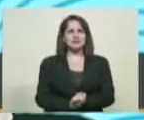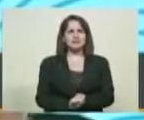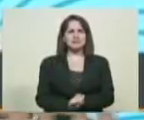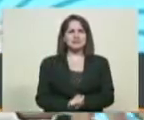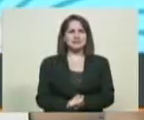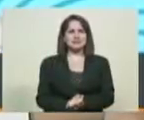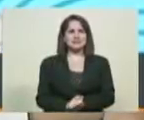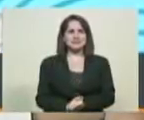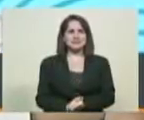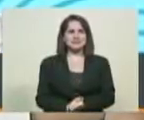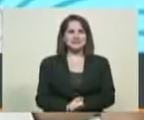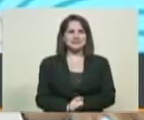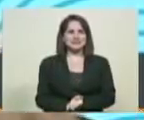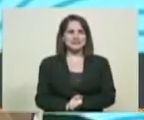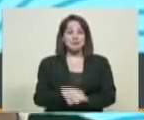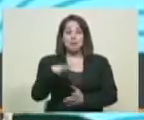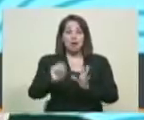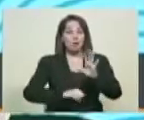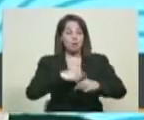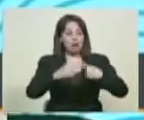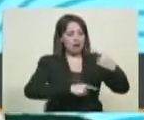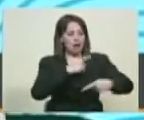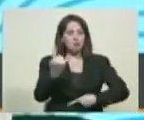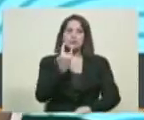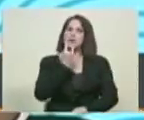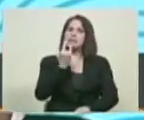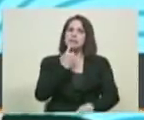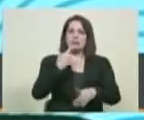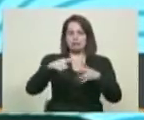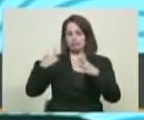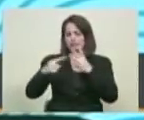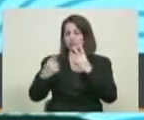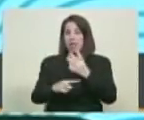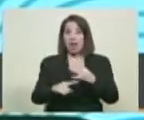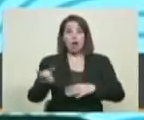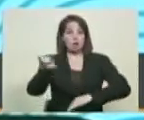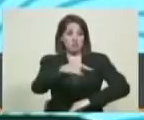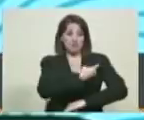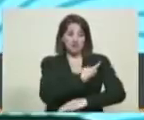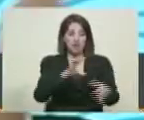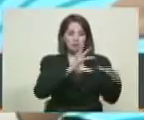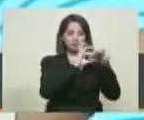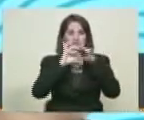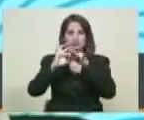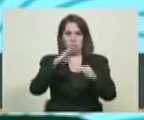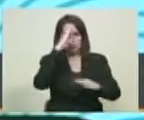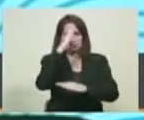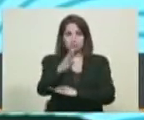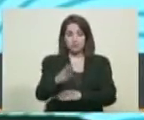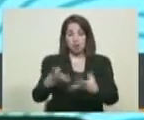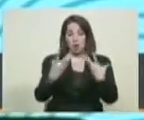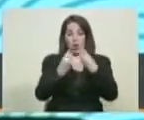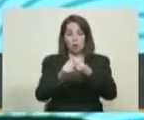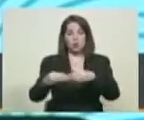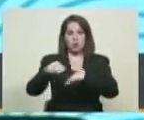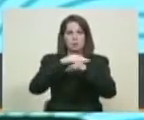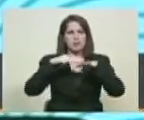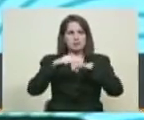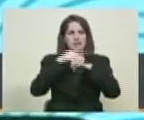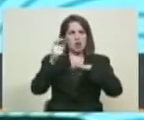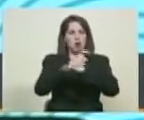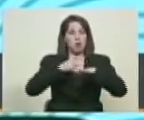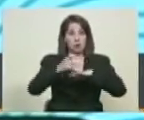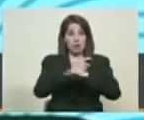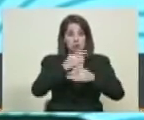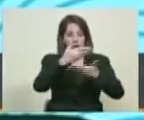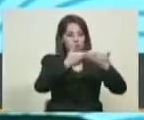para comprar caucho, para comprar batería, es que esas universidades se articulen con la direccionalidad del Ministerio, de la Gobernación, para